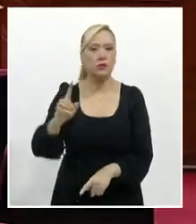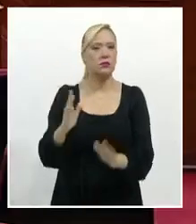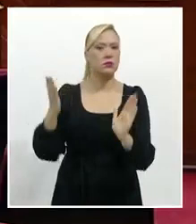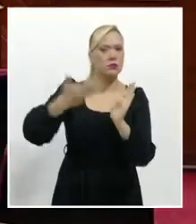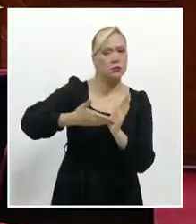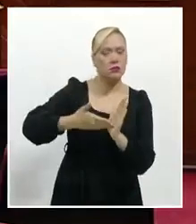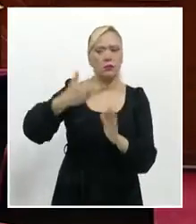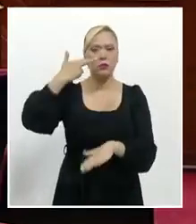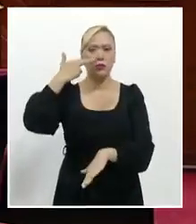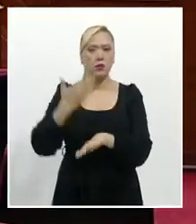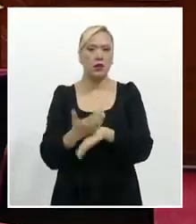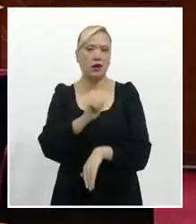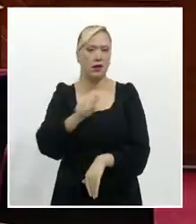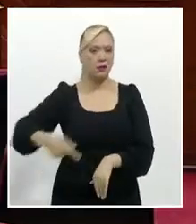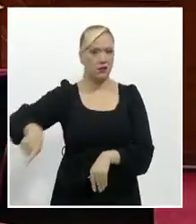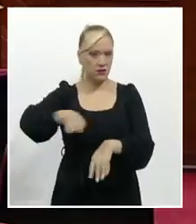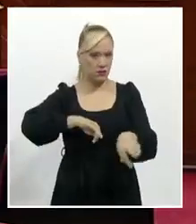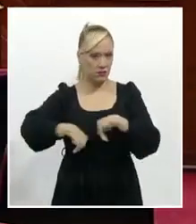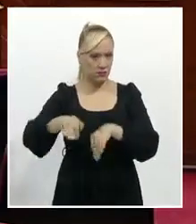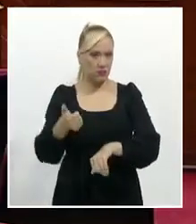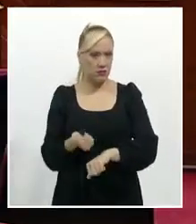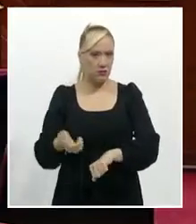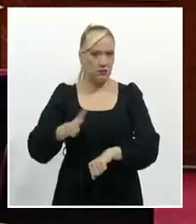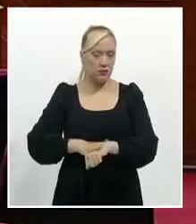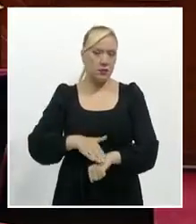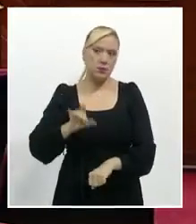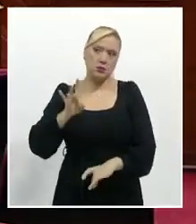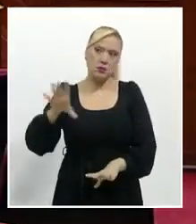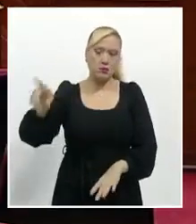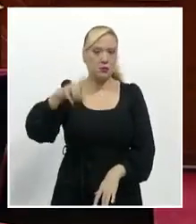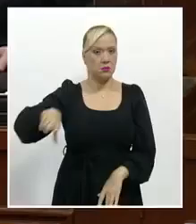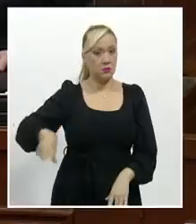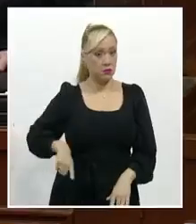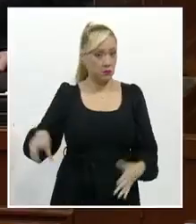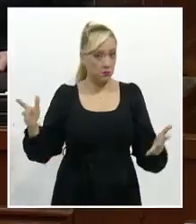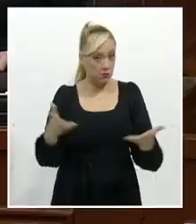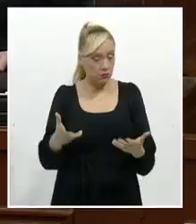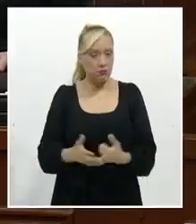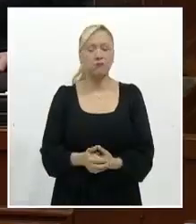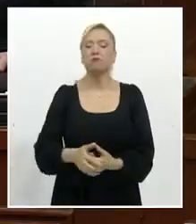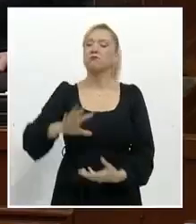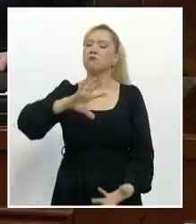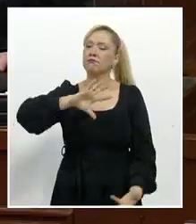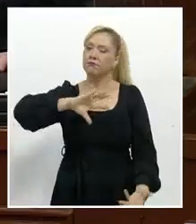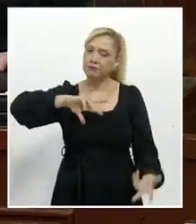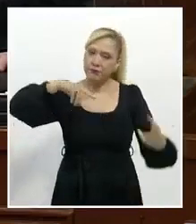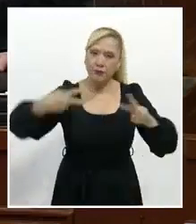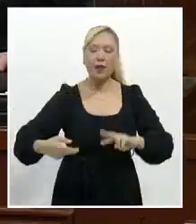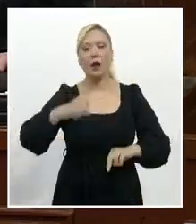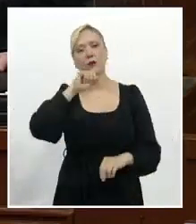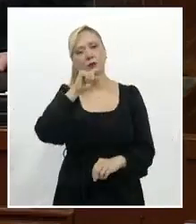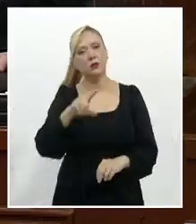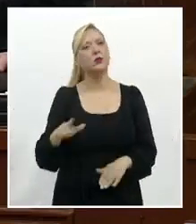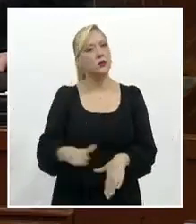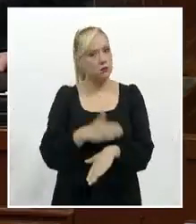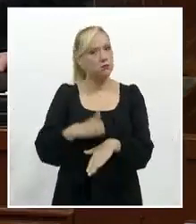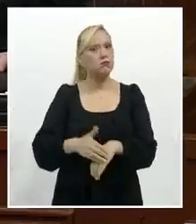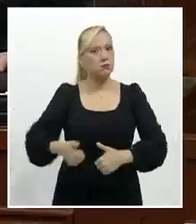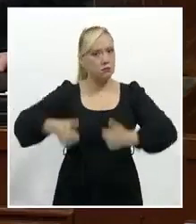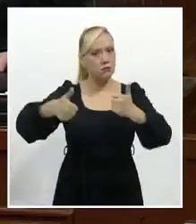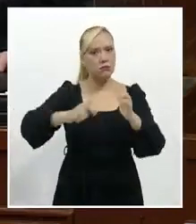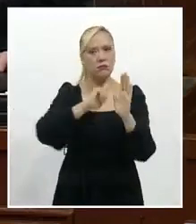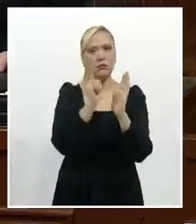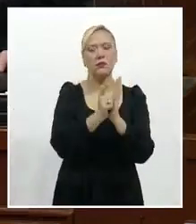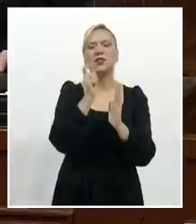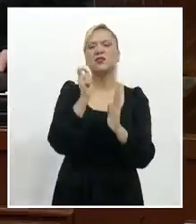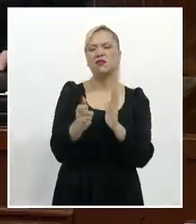de las responsabilidades administrativas cometidas por servidores públicos. Por otra parte, validó que la norma haya establecido